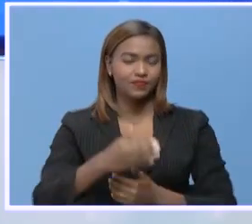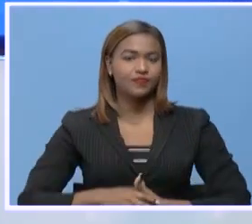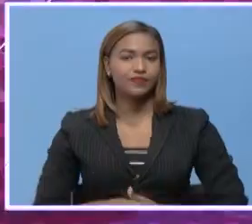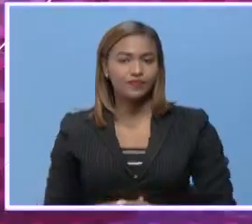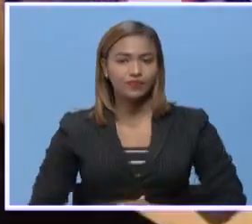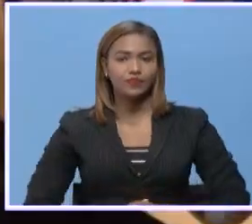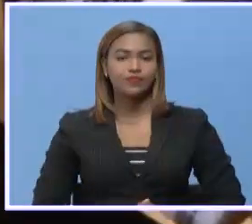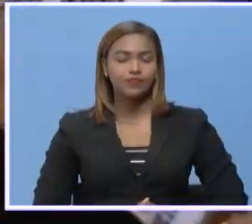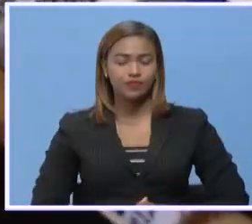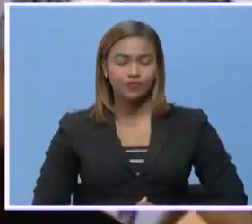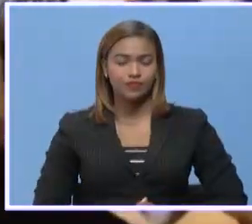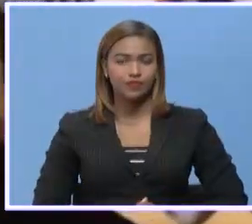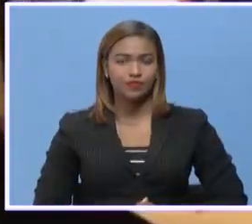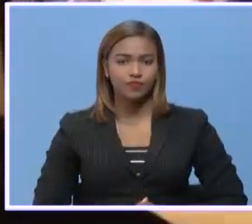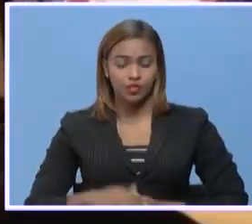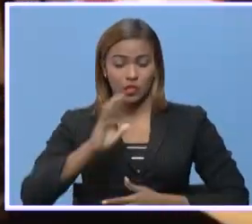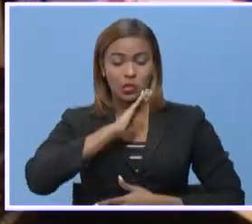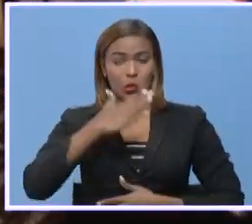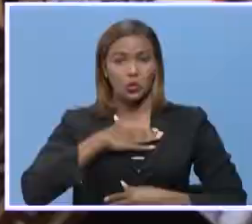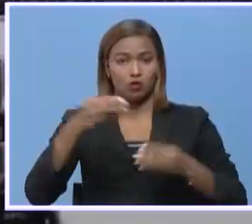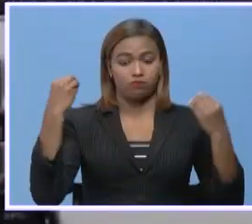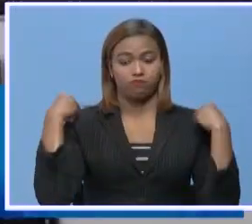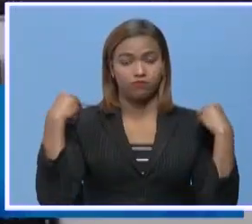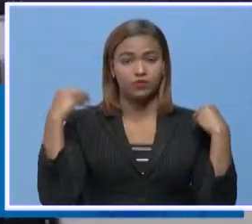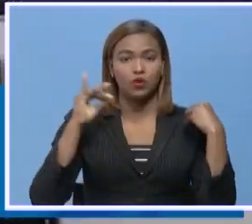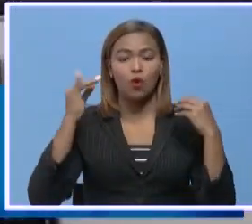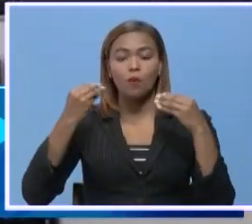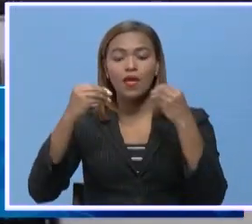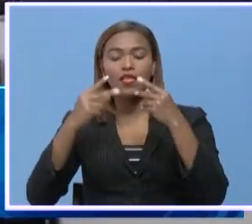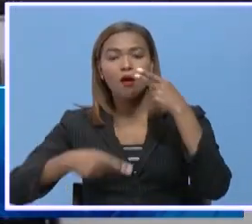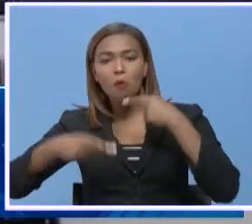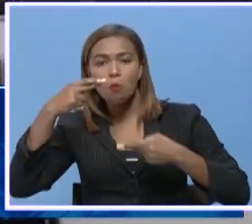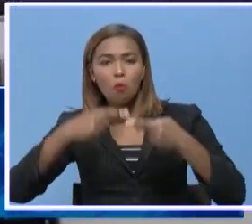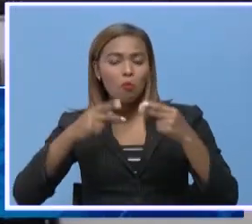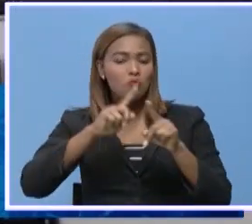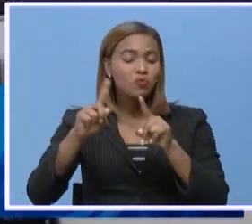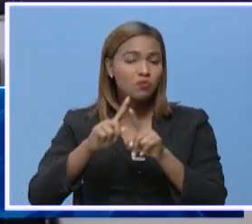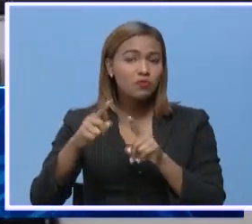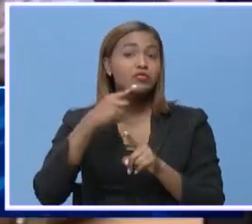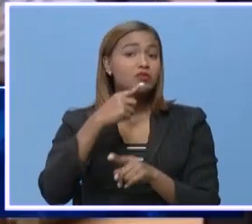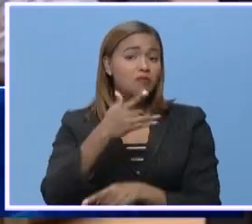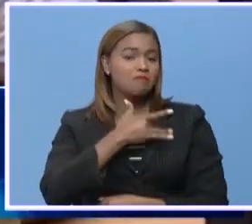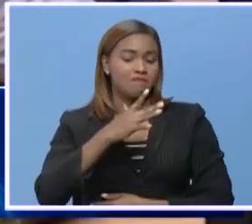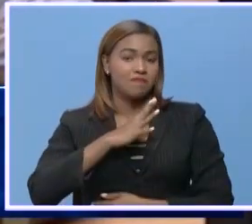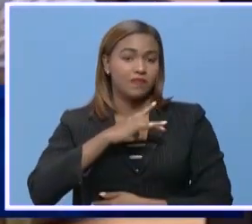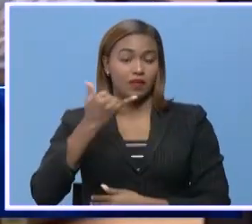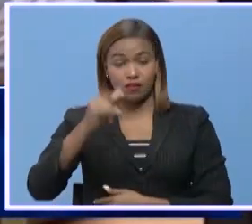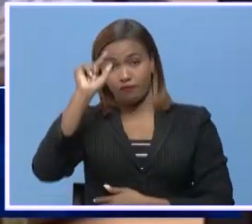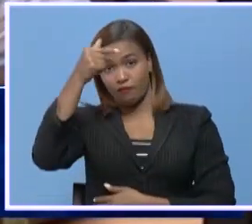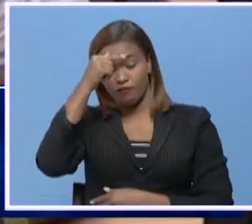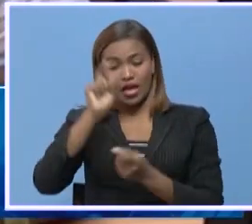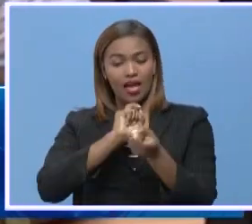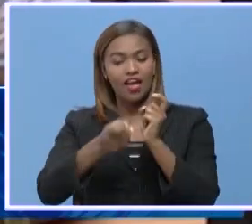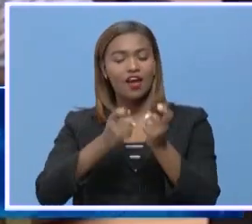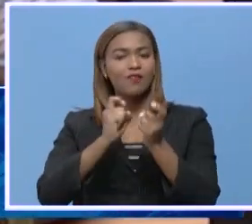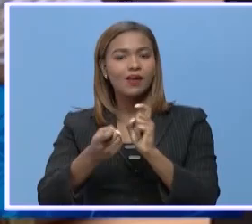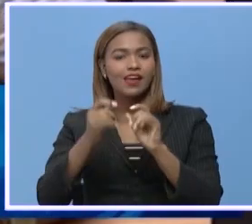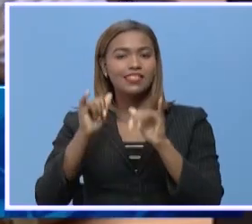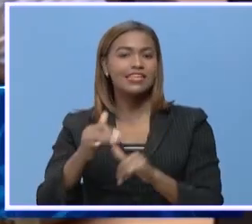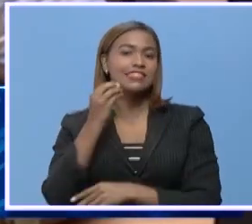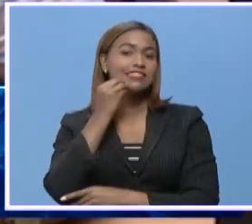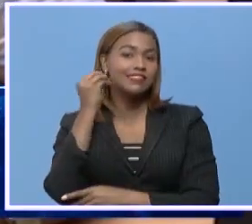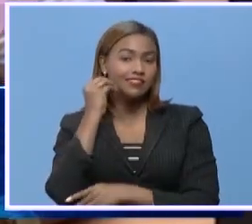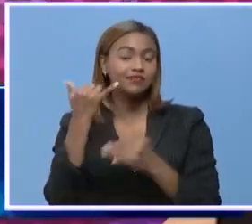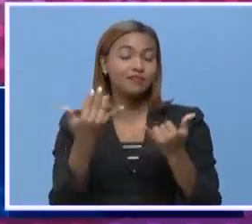titulares. Dueños de gimnasios, bares y restaurantes ven con regocijo que el gobierno haya flexibilizado el toque